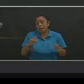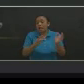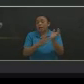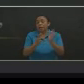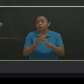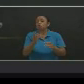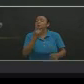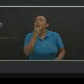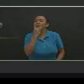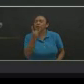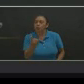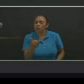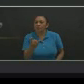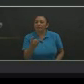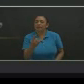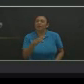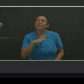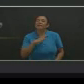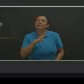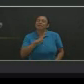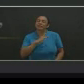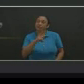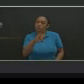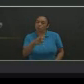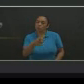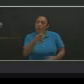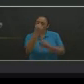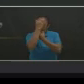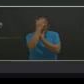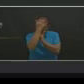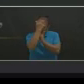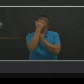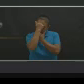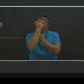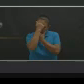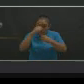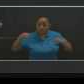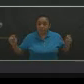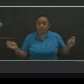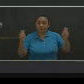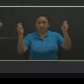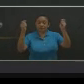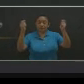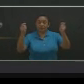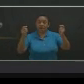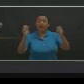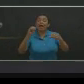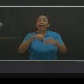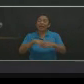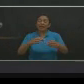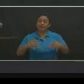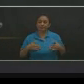haber un arrepentimiento, tiene que haber un perdón y se va a manifestar una sanidad.